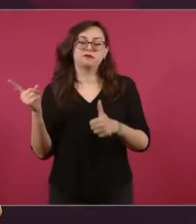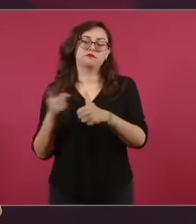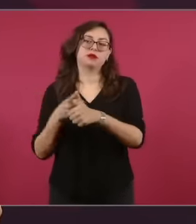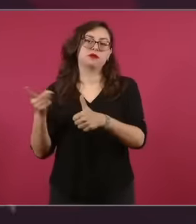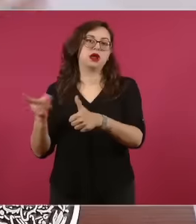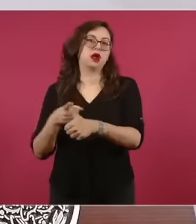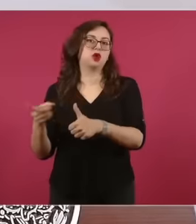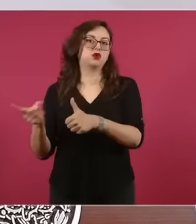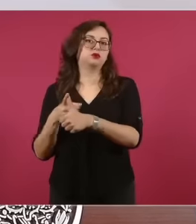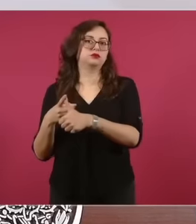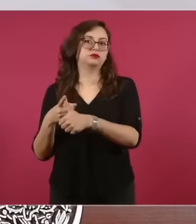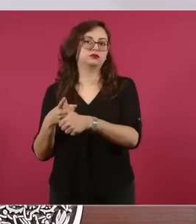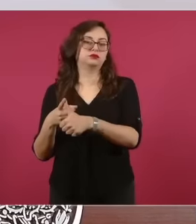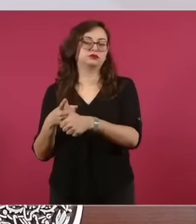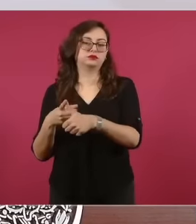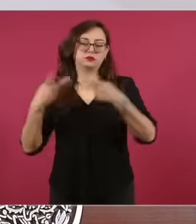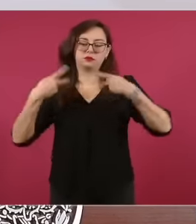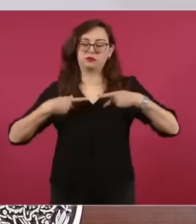en